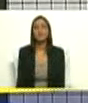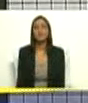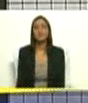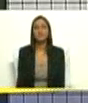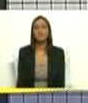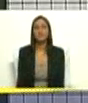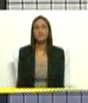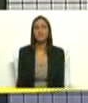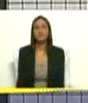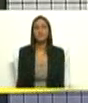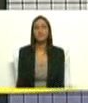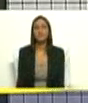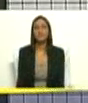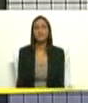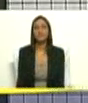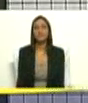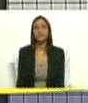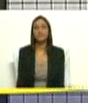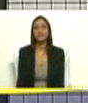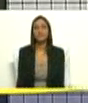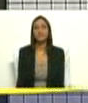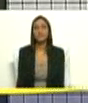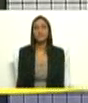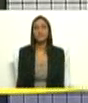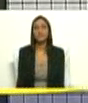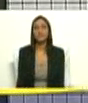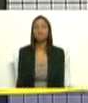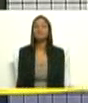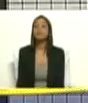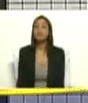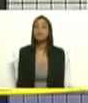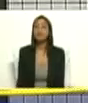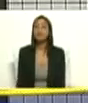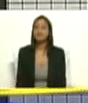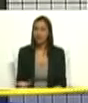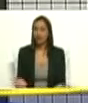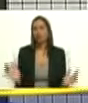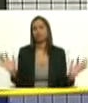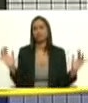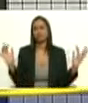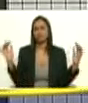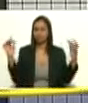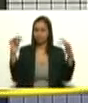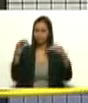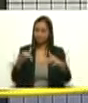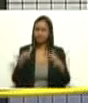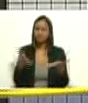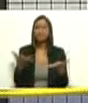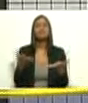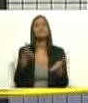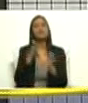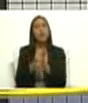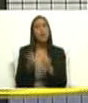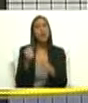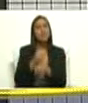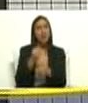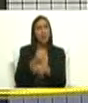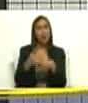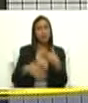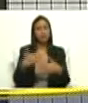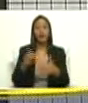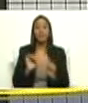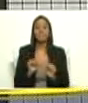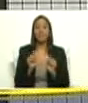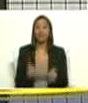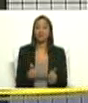claro Bueno Este es un encuentro de trabajo empezando esta semana ha empezado el mes de